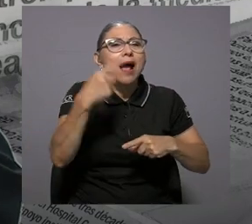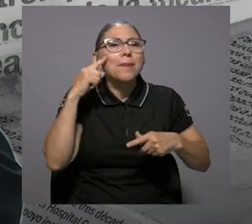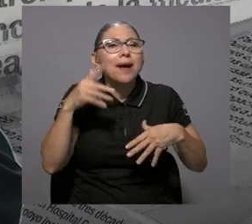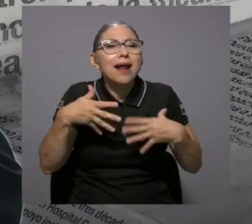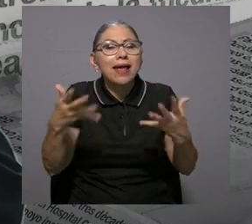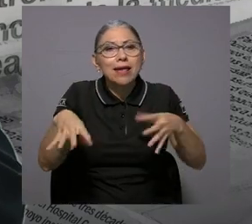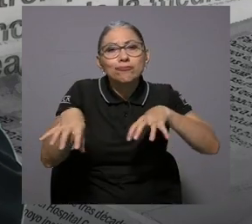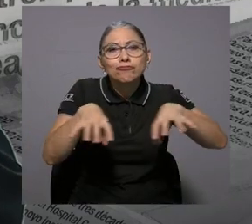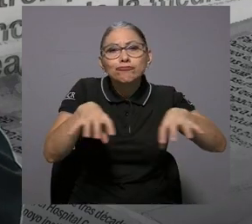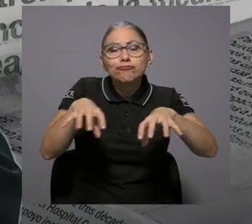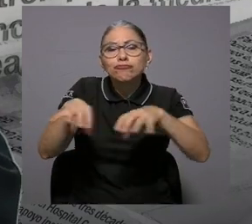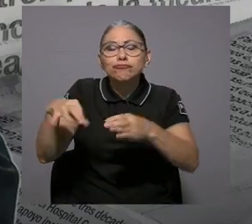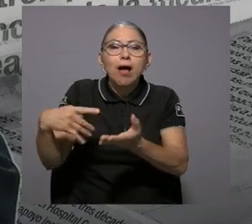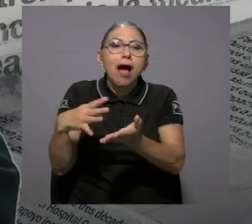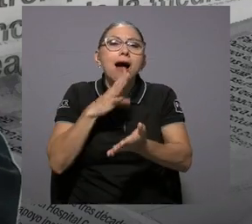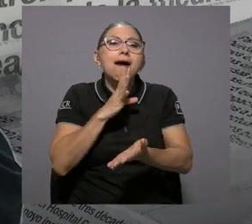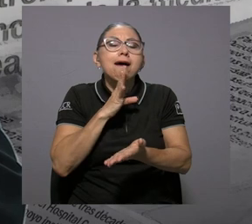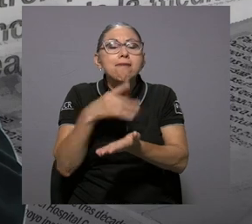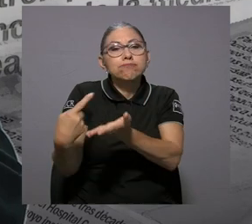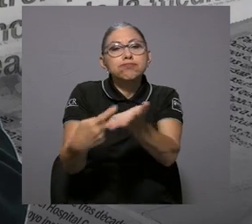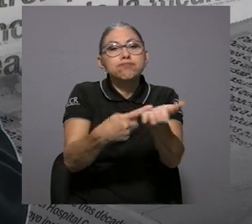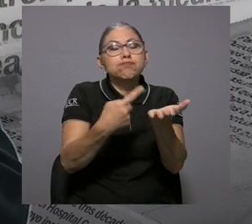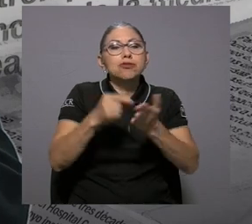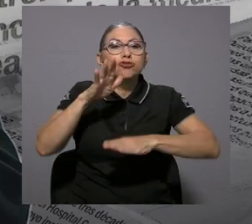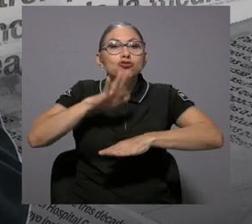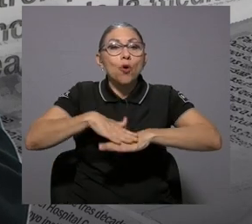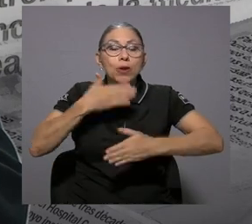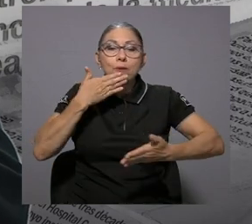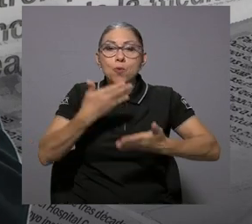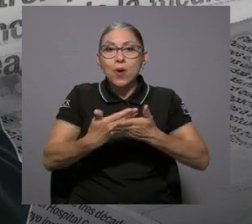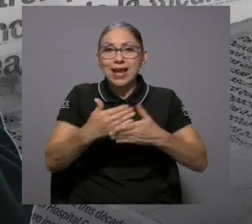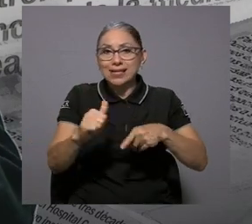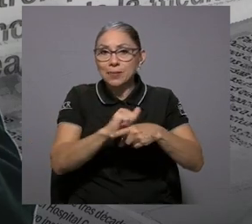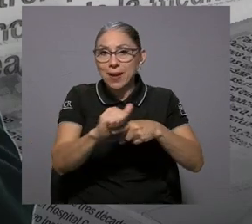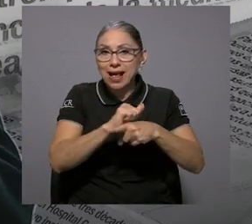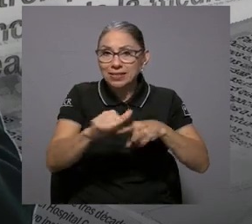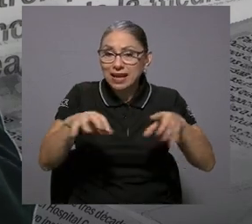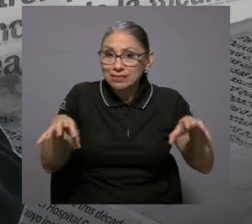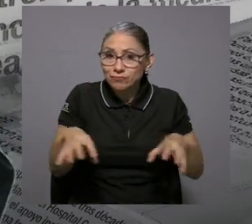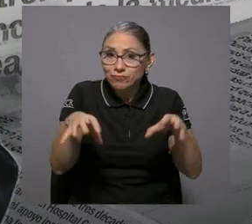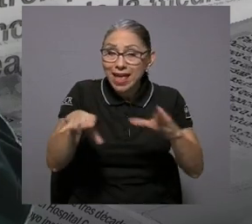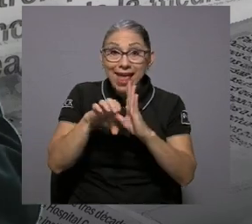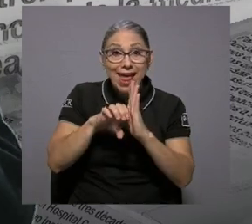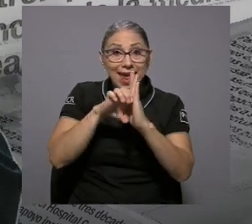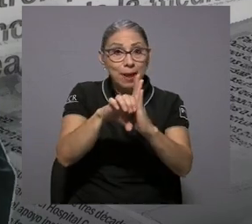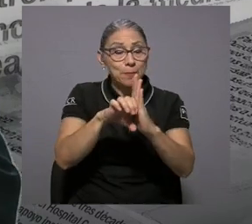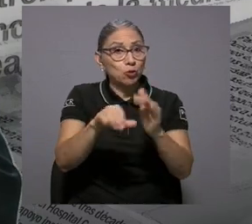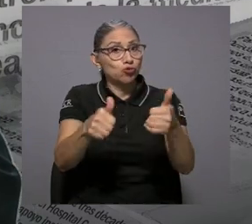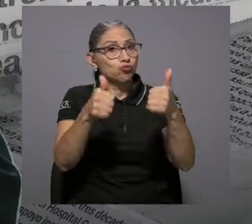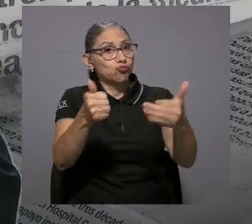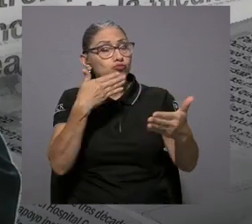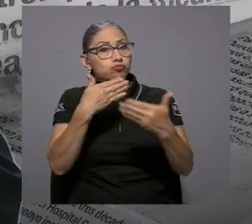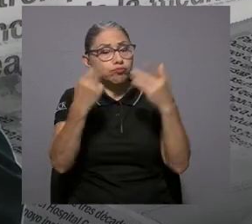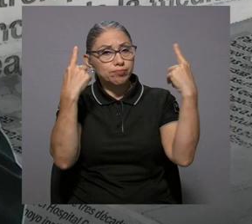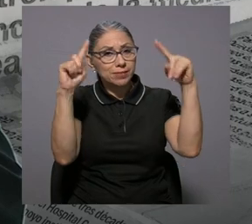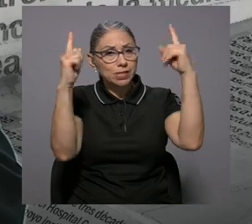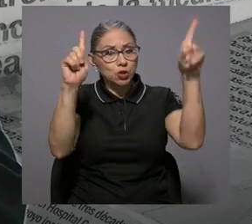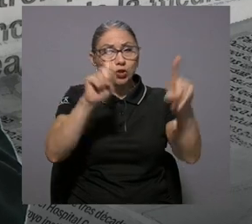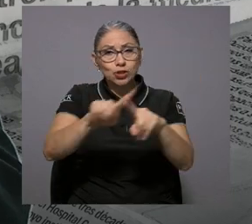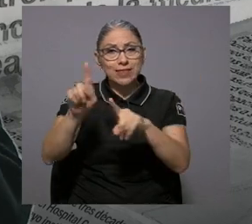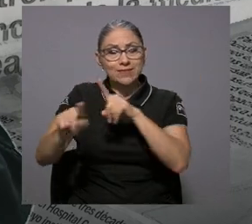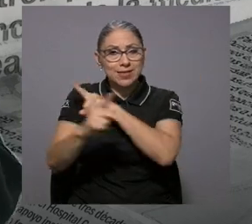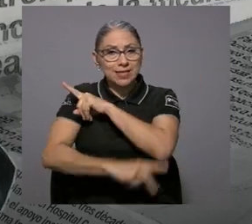especialmente sobre las buenas prácticas, los ejemplos exitosos que se han desarrollado en varias regiones del mundo